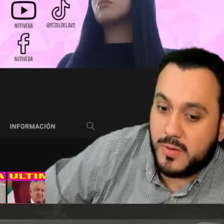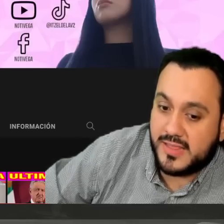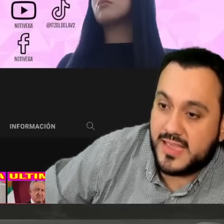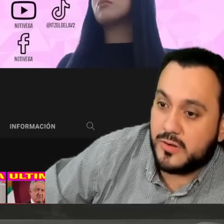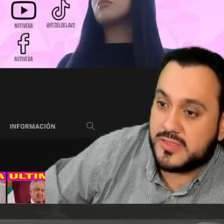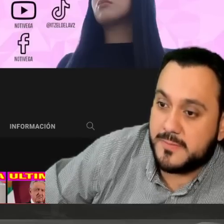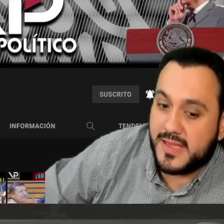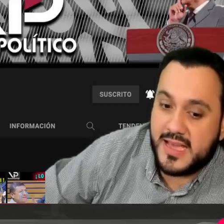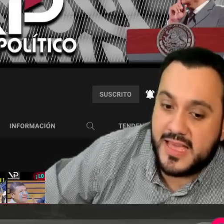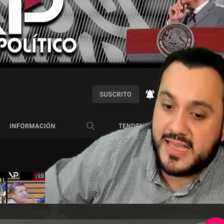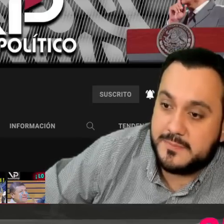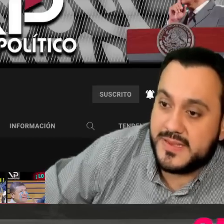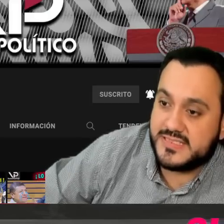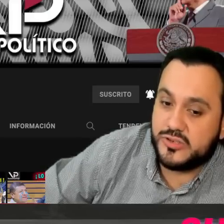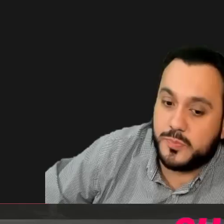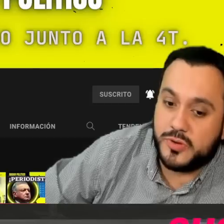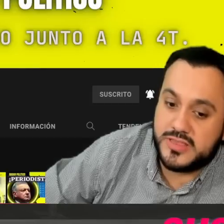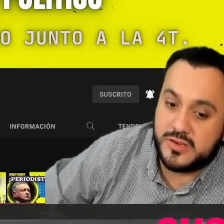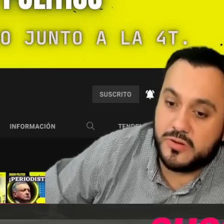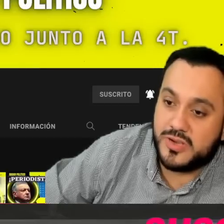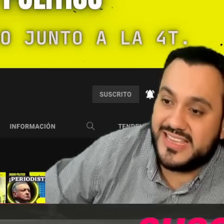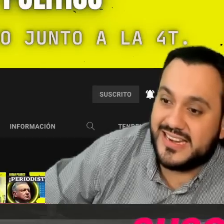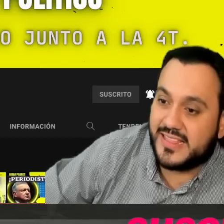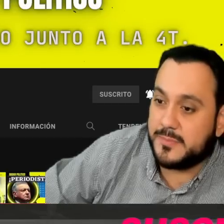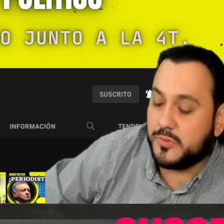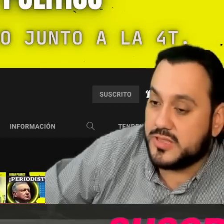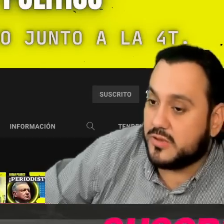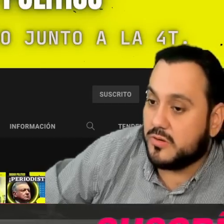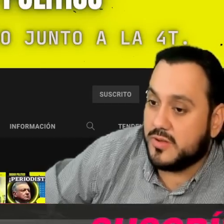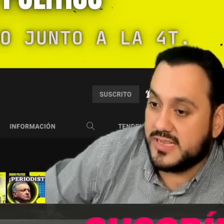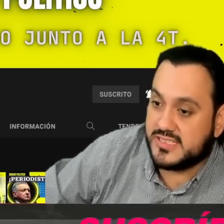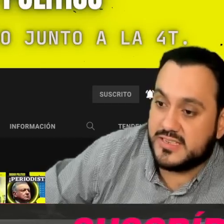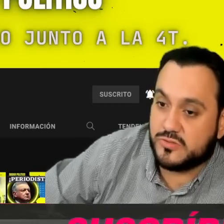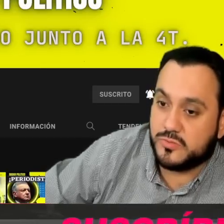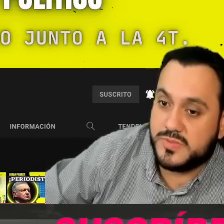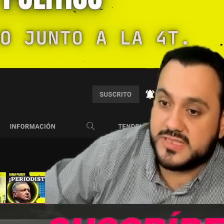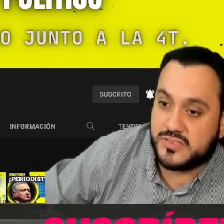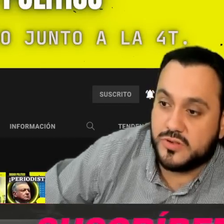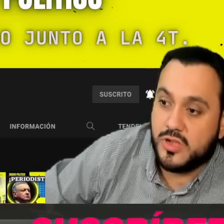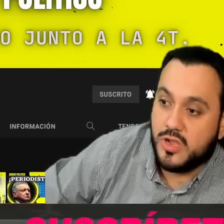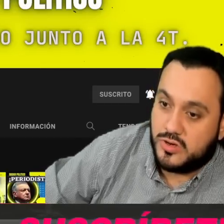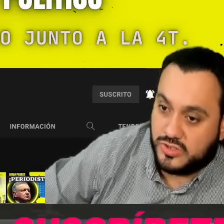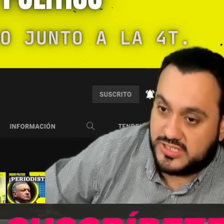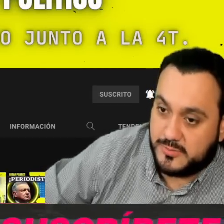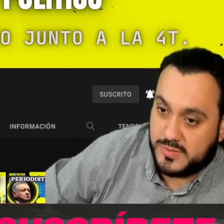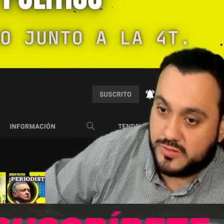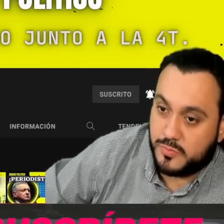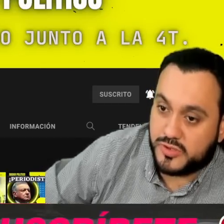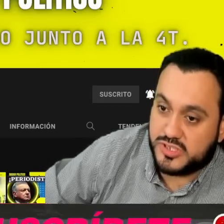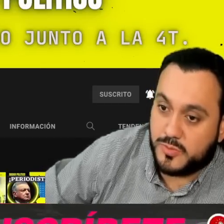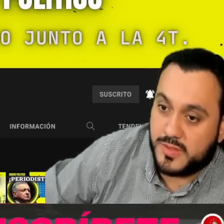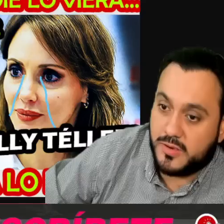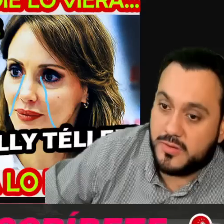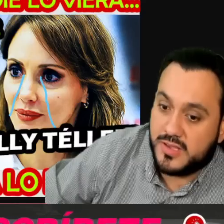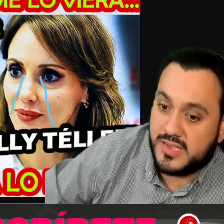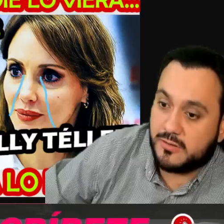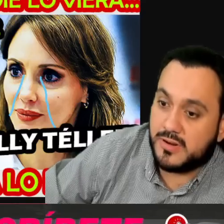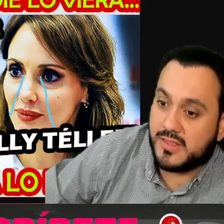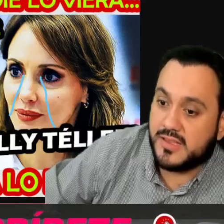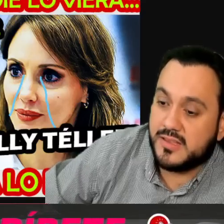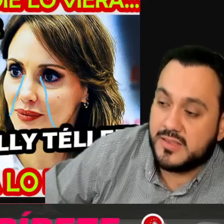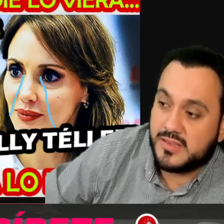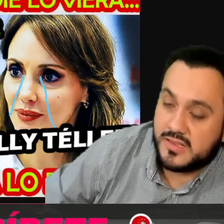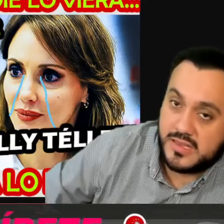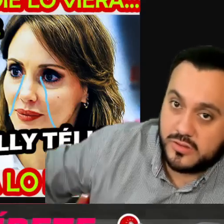religión vanguardia notti vega vecino político y radar político echarles un vistazo nos estaremos viendo en un próximo vídeo y